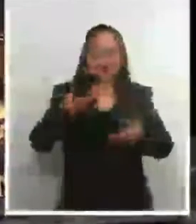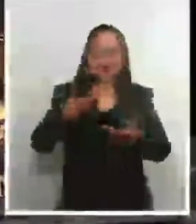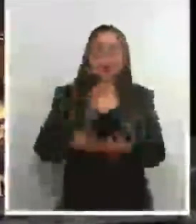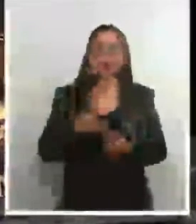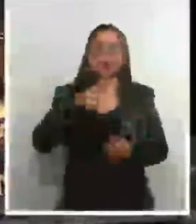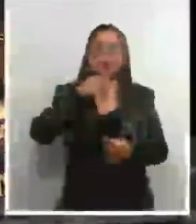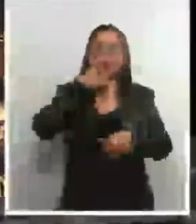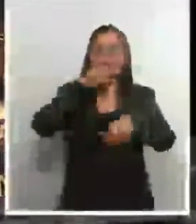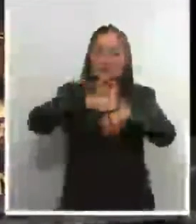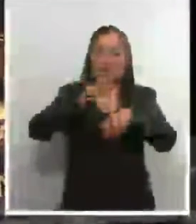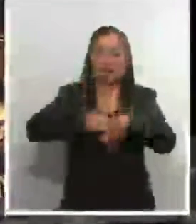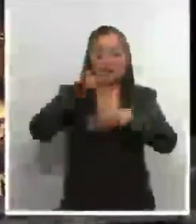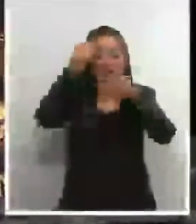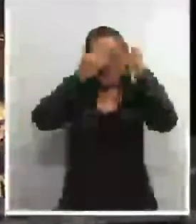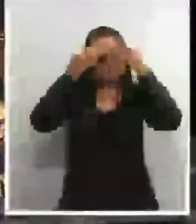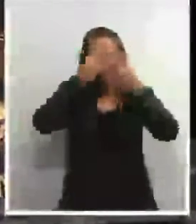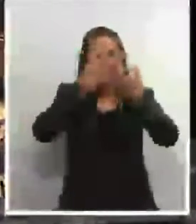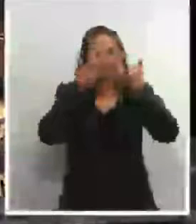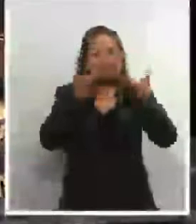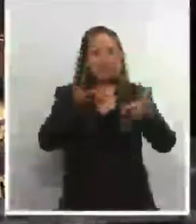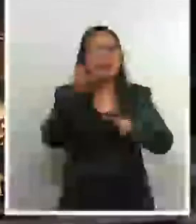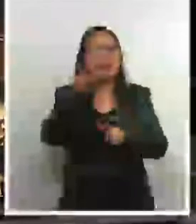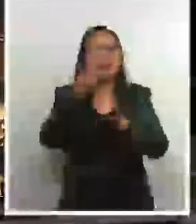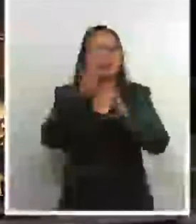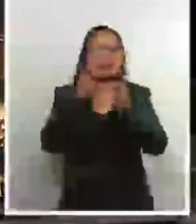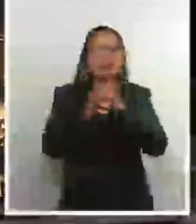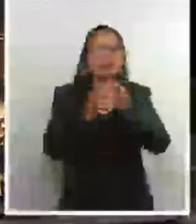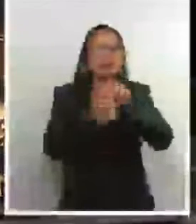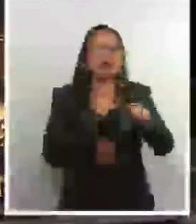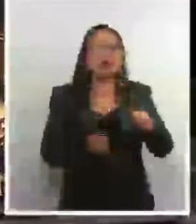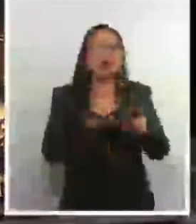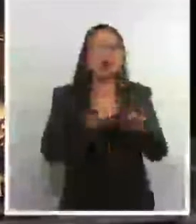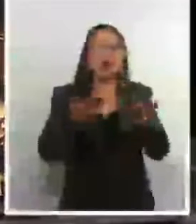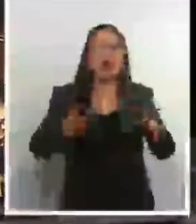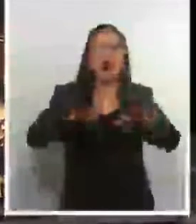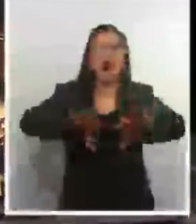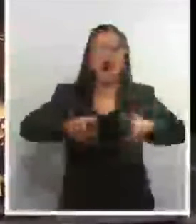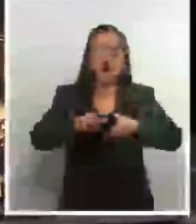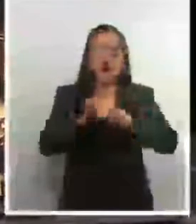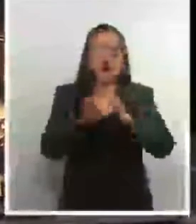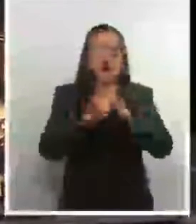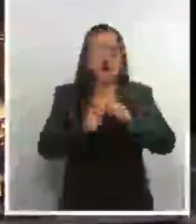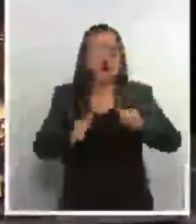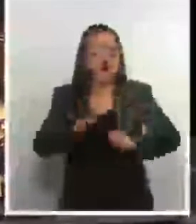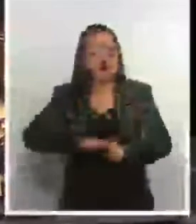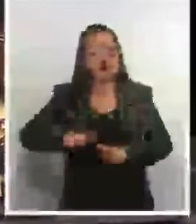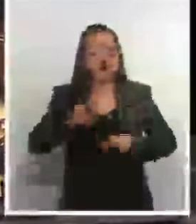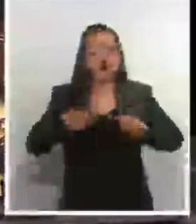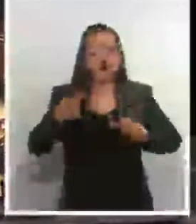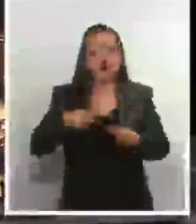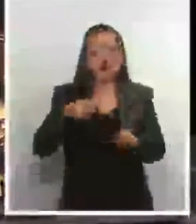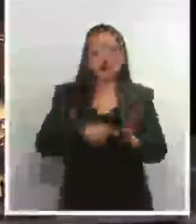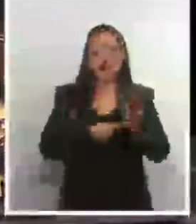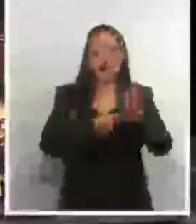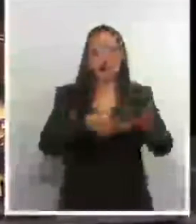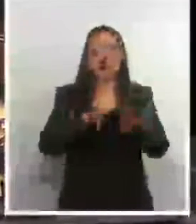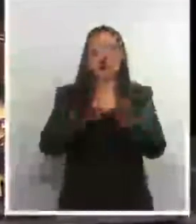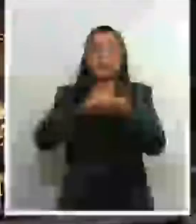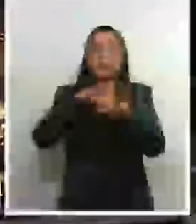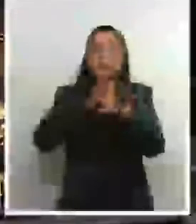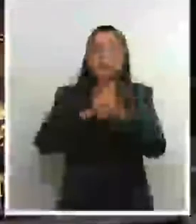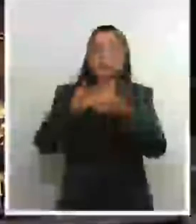Quiero invitarlos a reflexionar que esta Constitución y este constituyente va a ser recordado